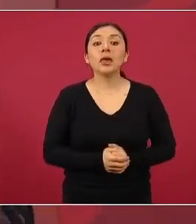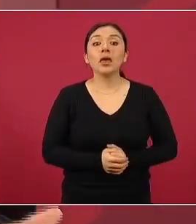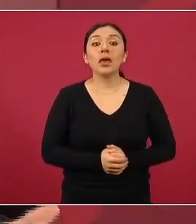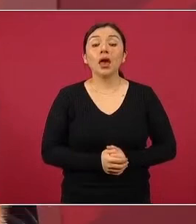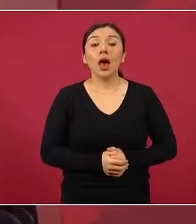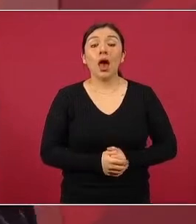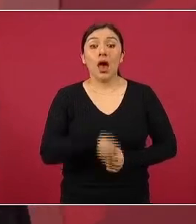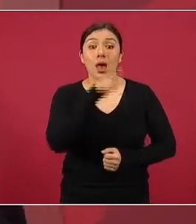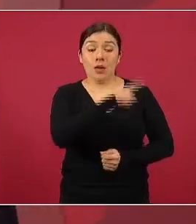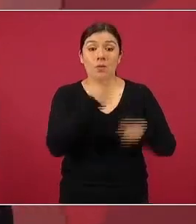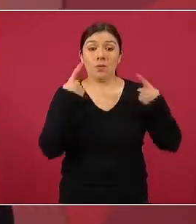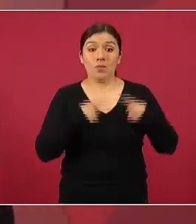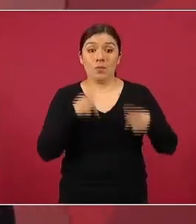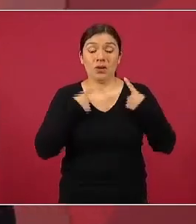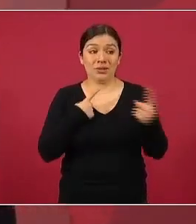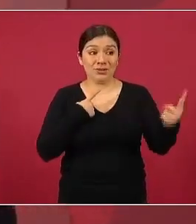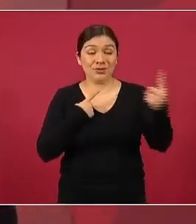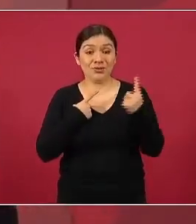él